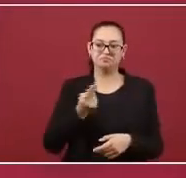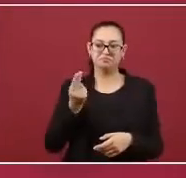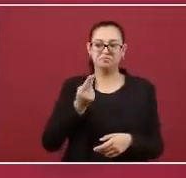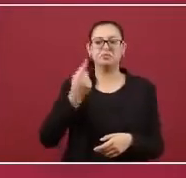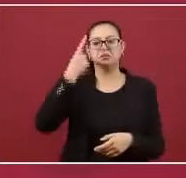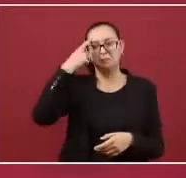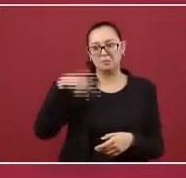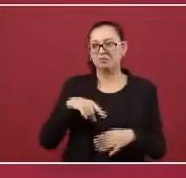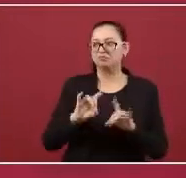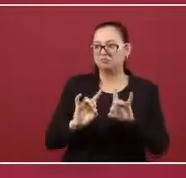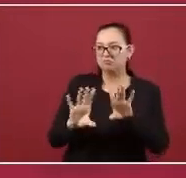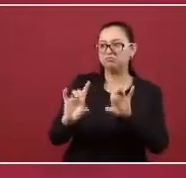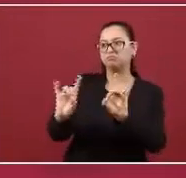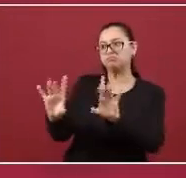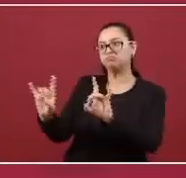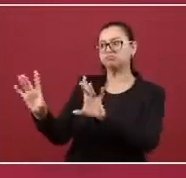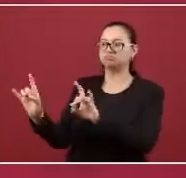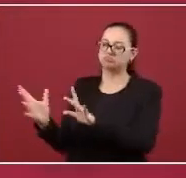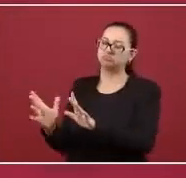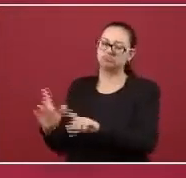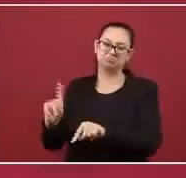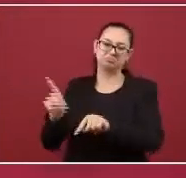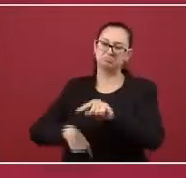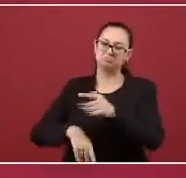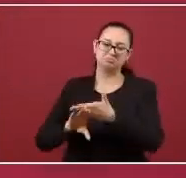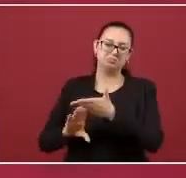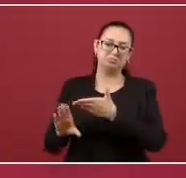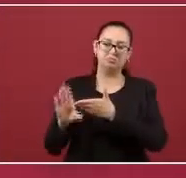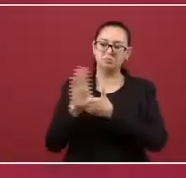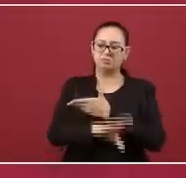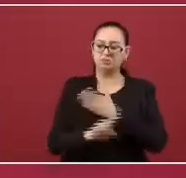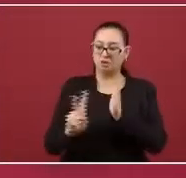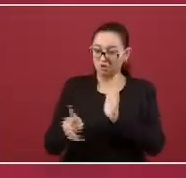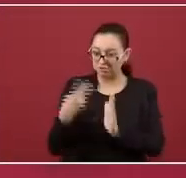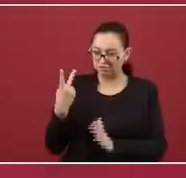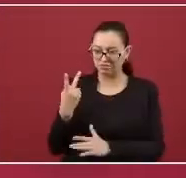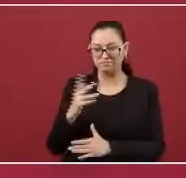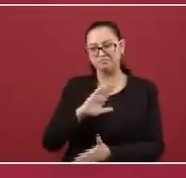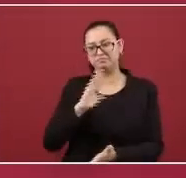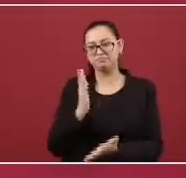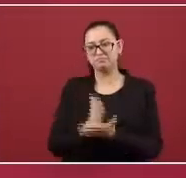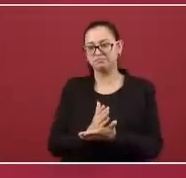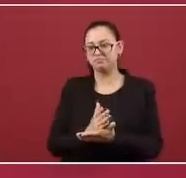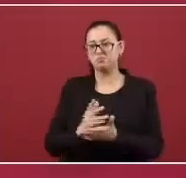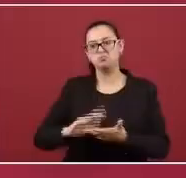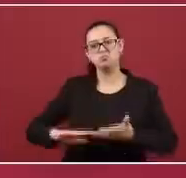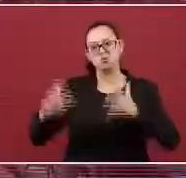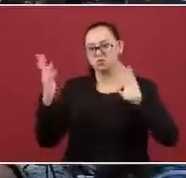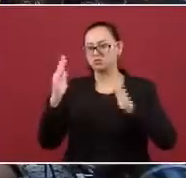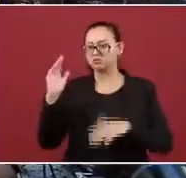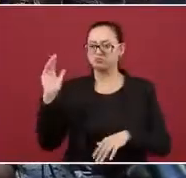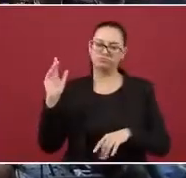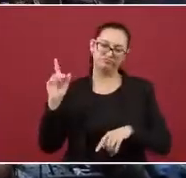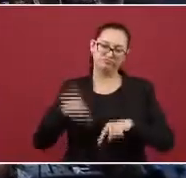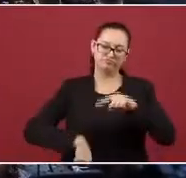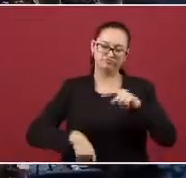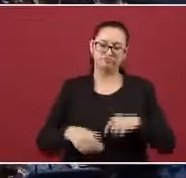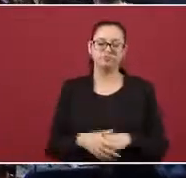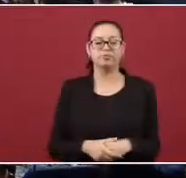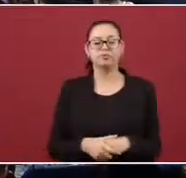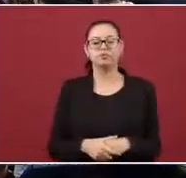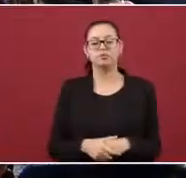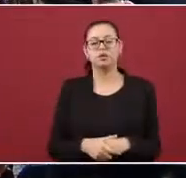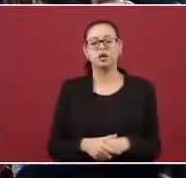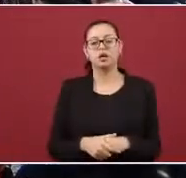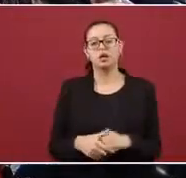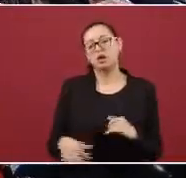se puedan evitar, que no sucedan, que no haya violencia. Finalmente, presidente, este plan que